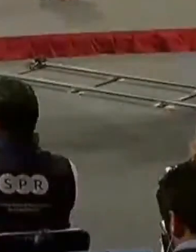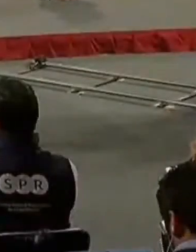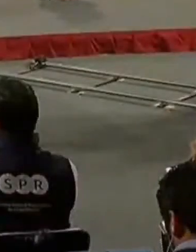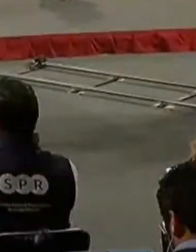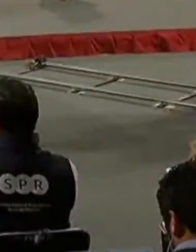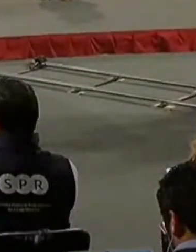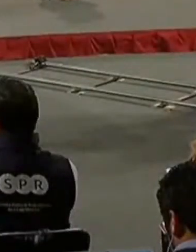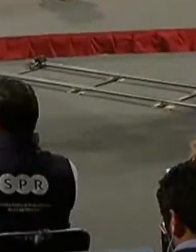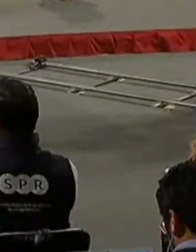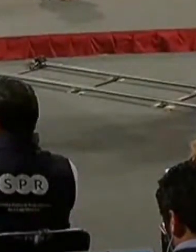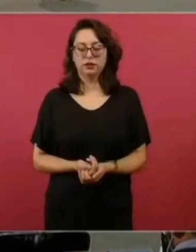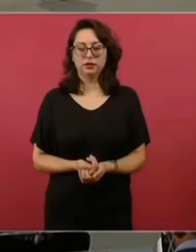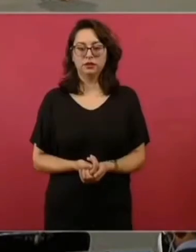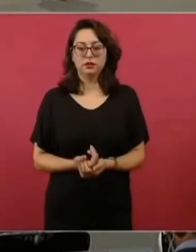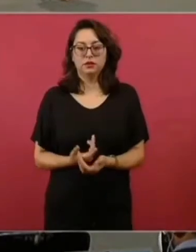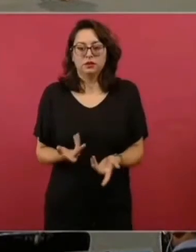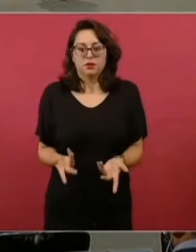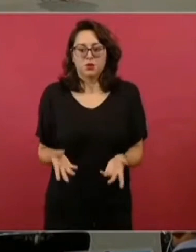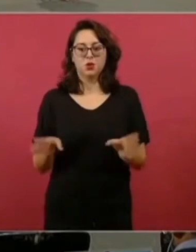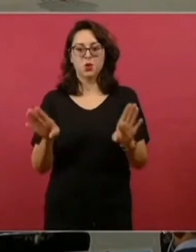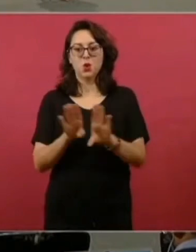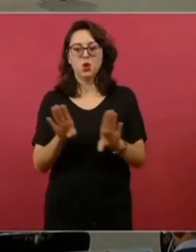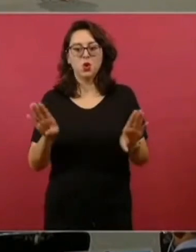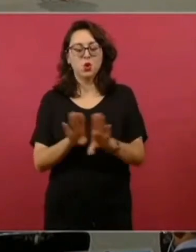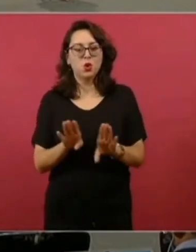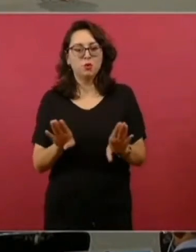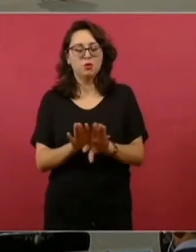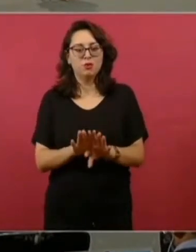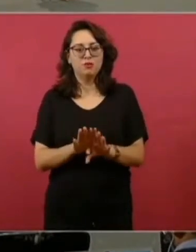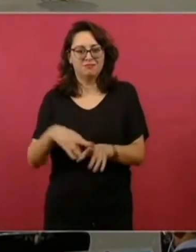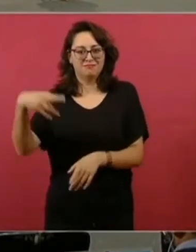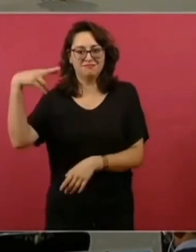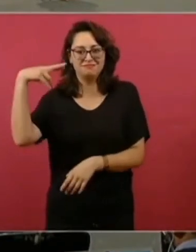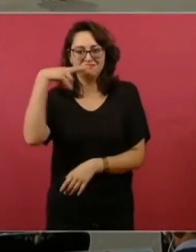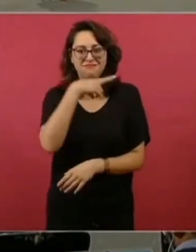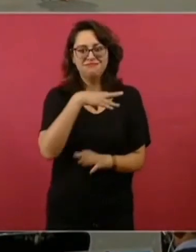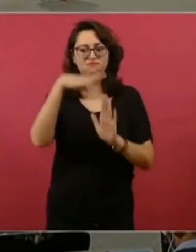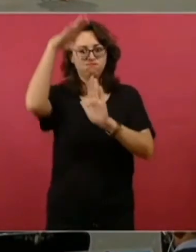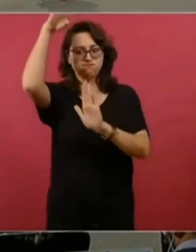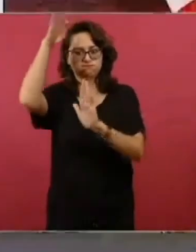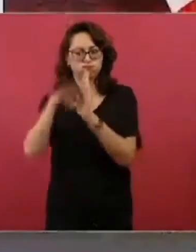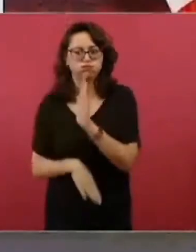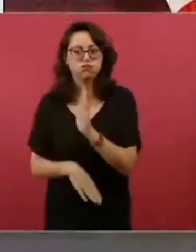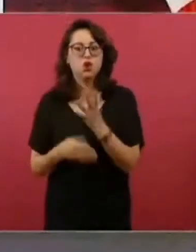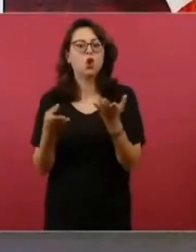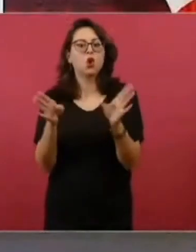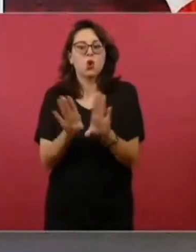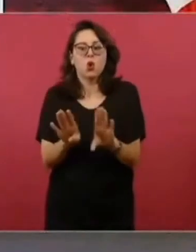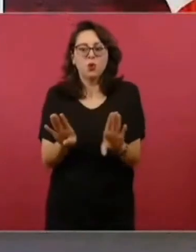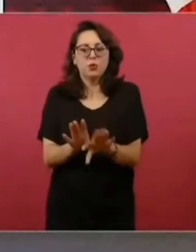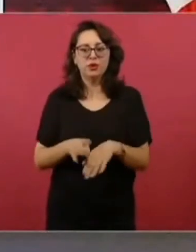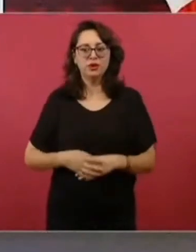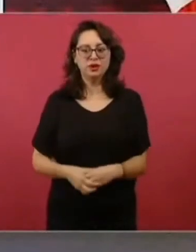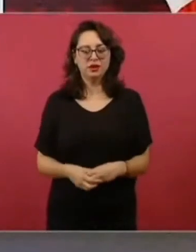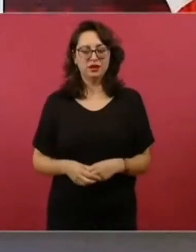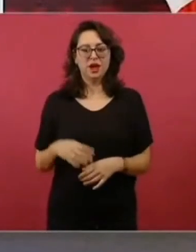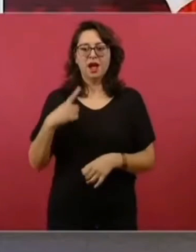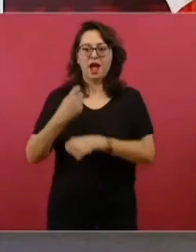imagínense, años de corrupción, de impunidad, de contubernios.